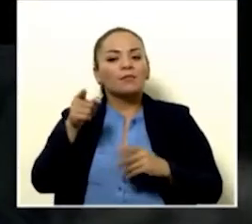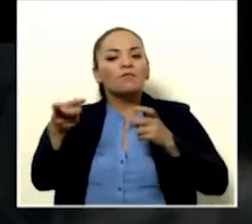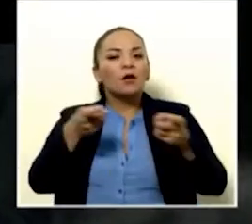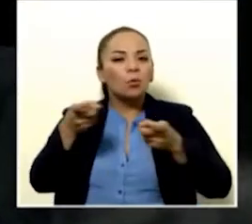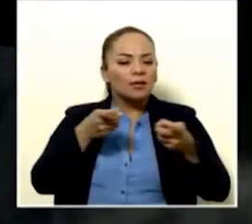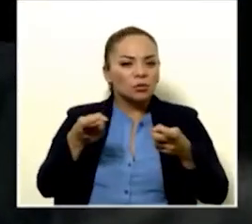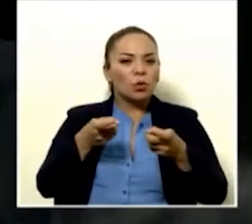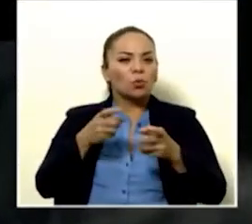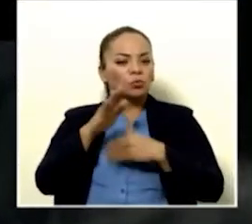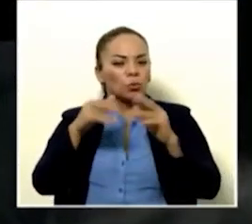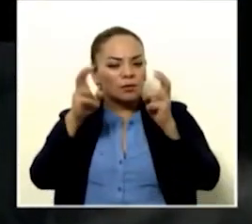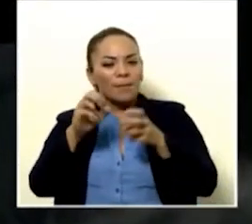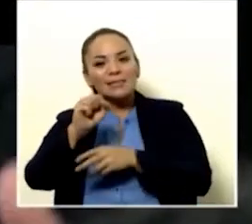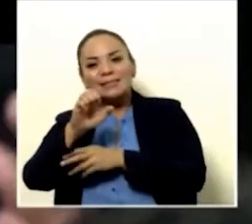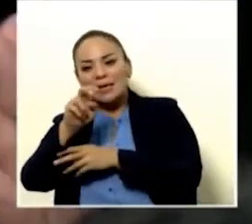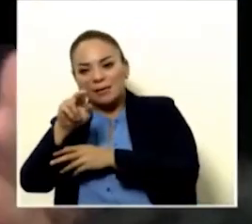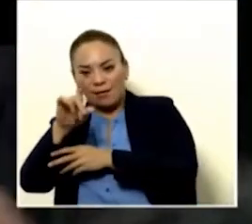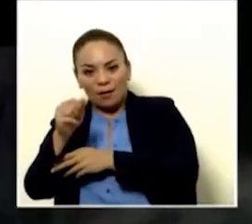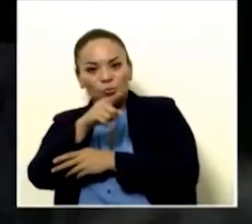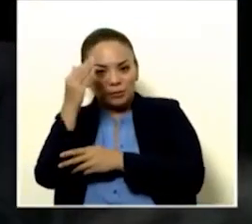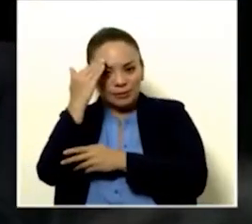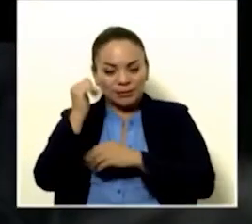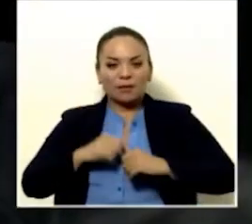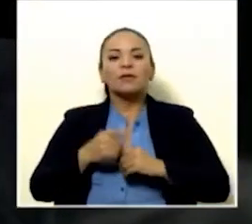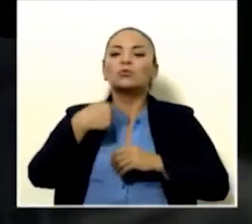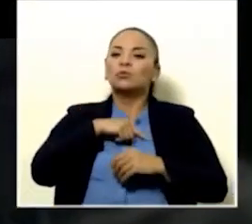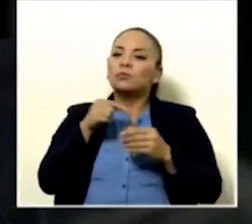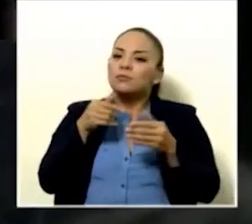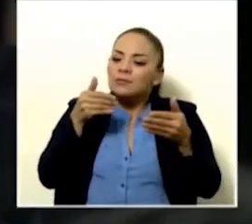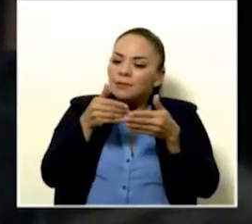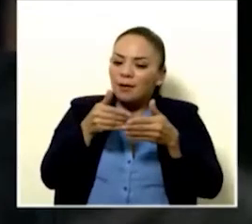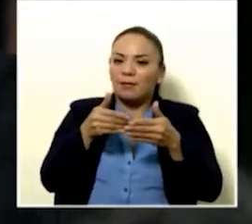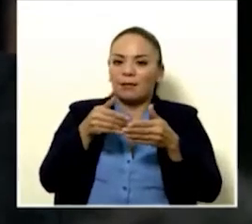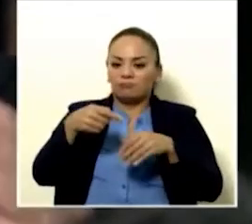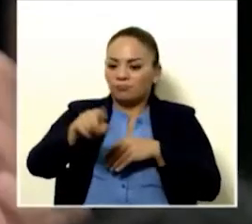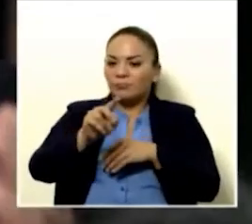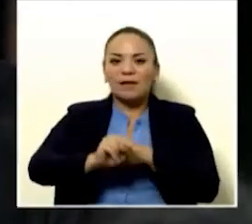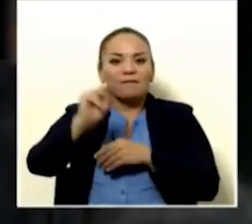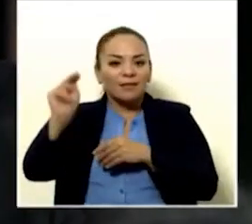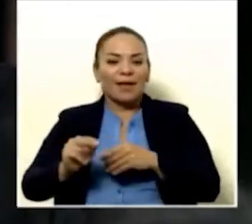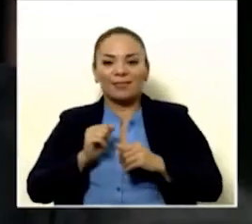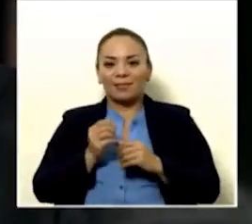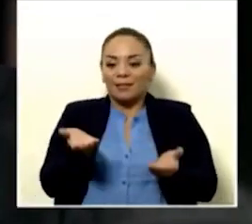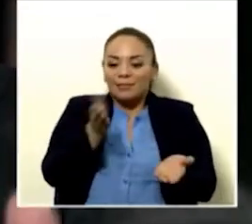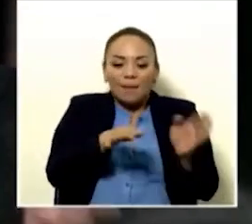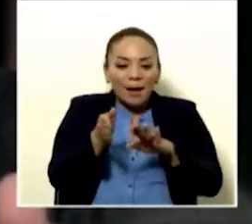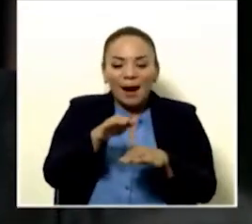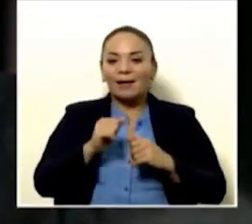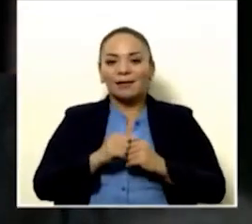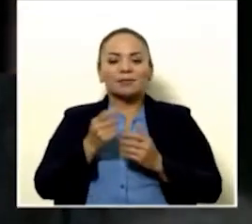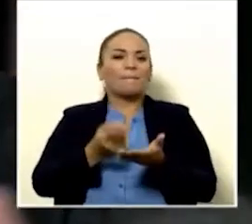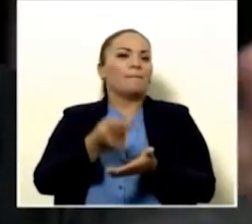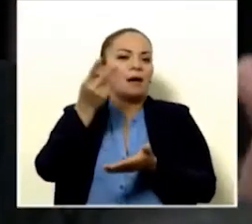en Senada? En este caso, usted sabe que ya estamos muy cerca de la Navidad, cuando los tamales tienen